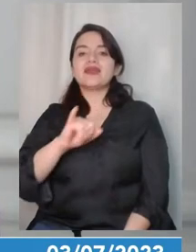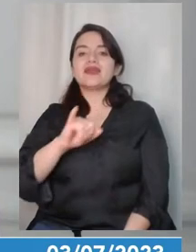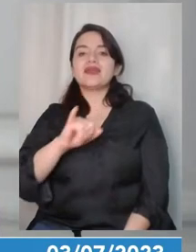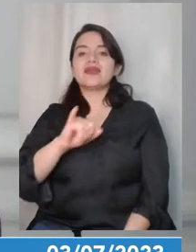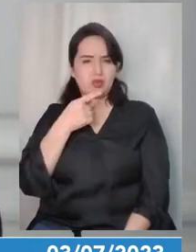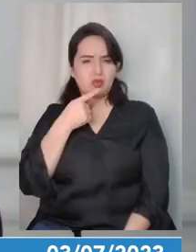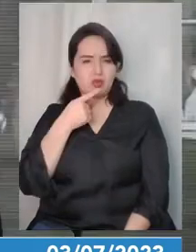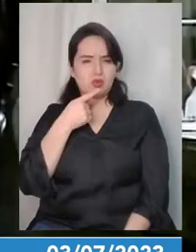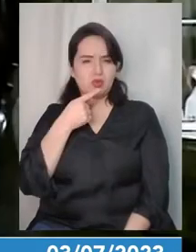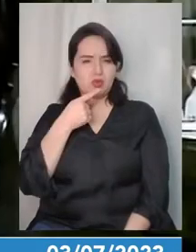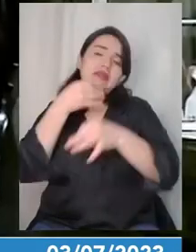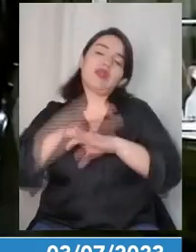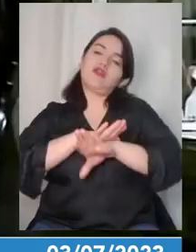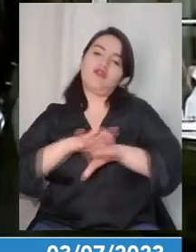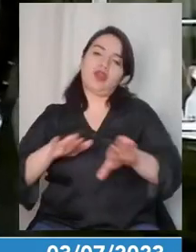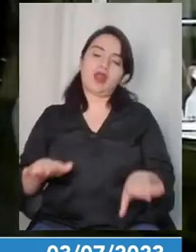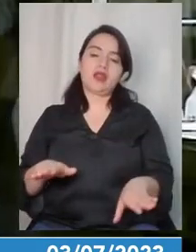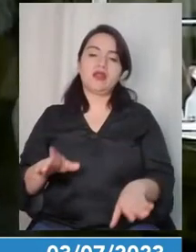Schmidt.